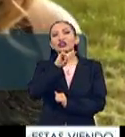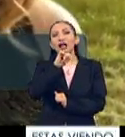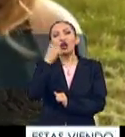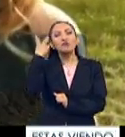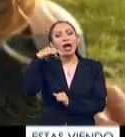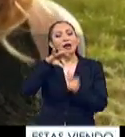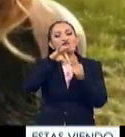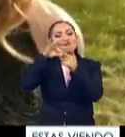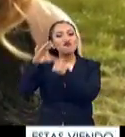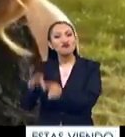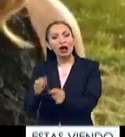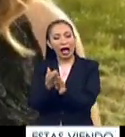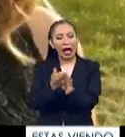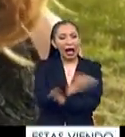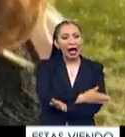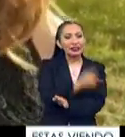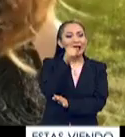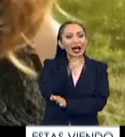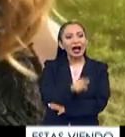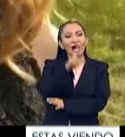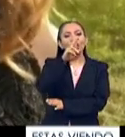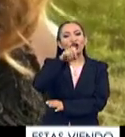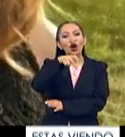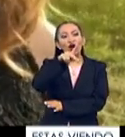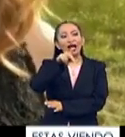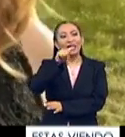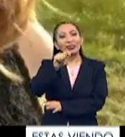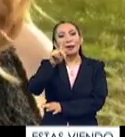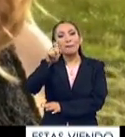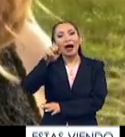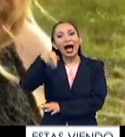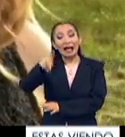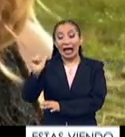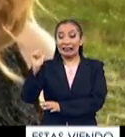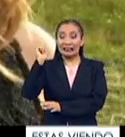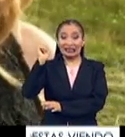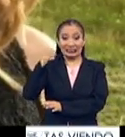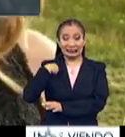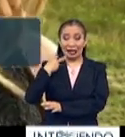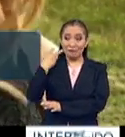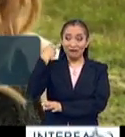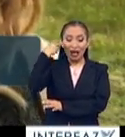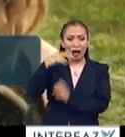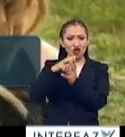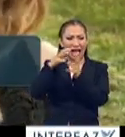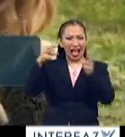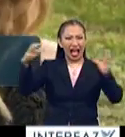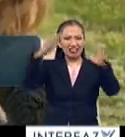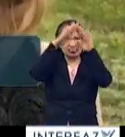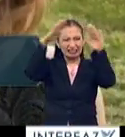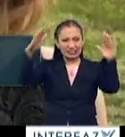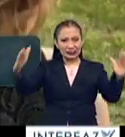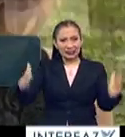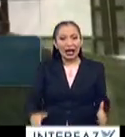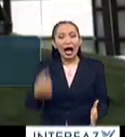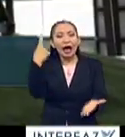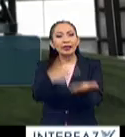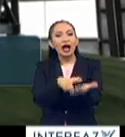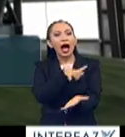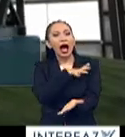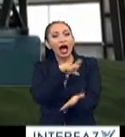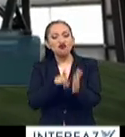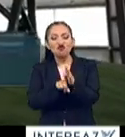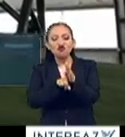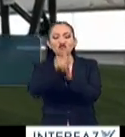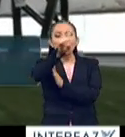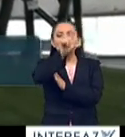pequeño recorrido previo de Rocket Park. Aquí atrás de mí pueden ver una gran bodega donde se alberga el